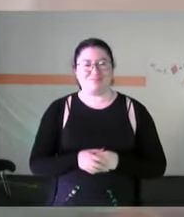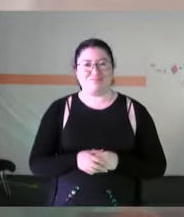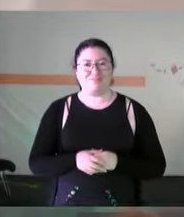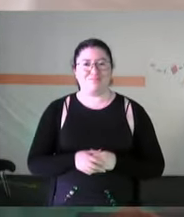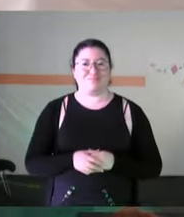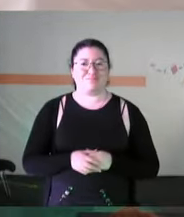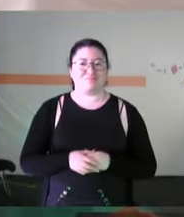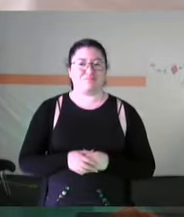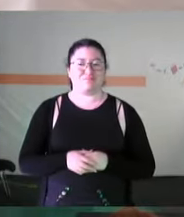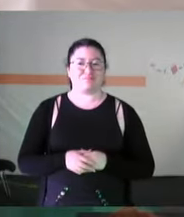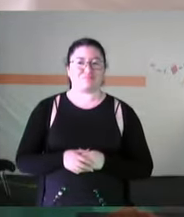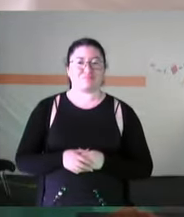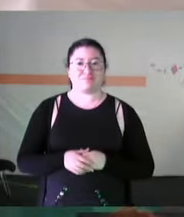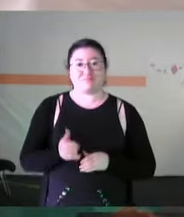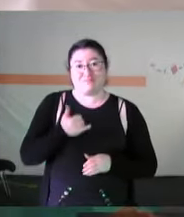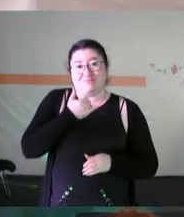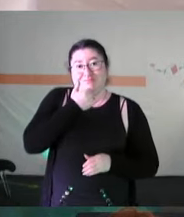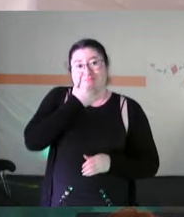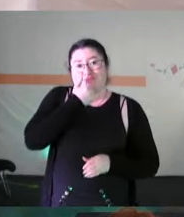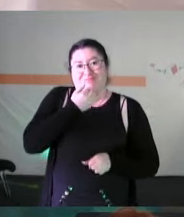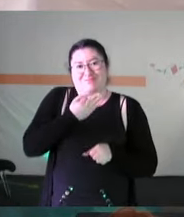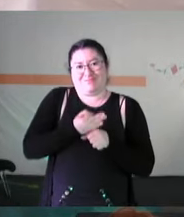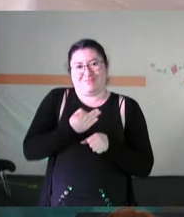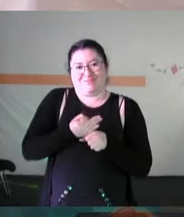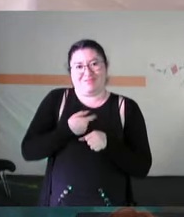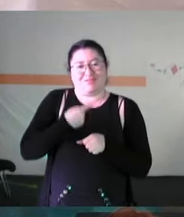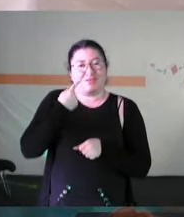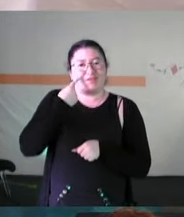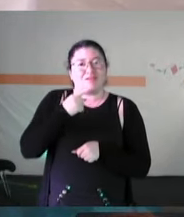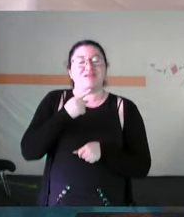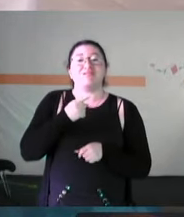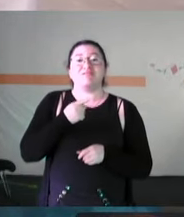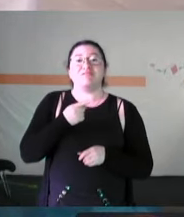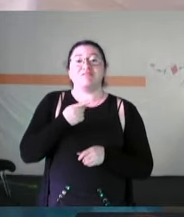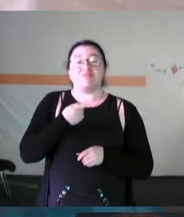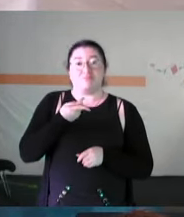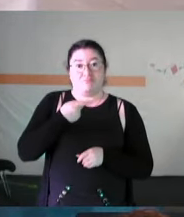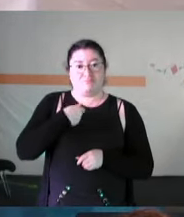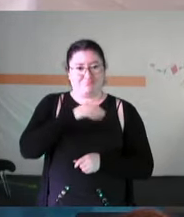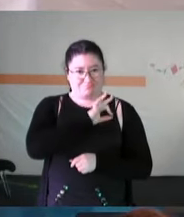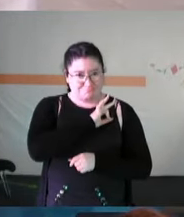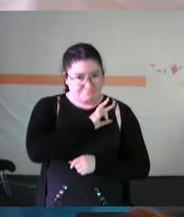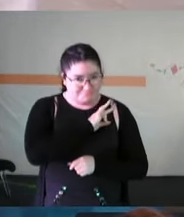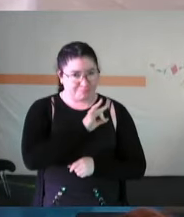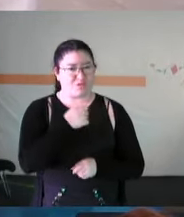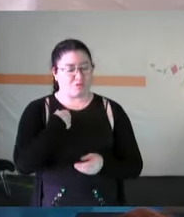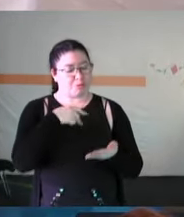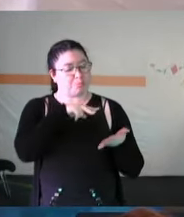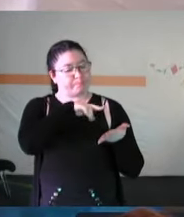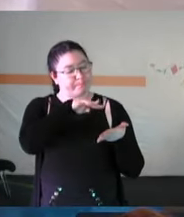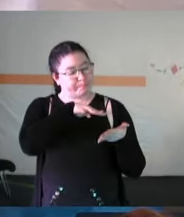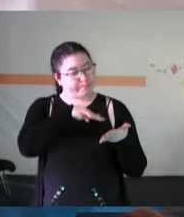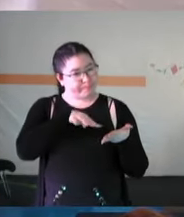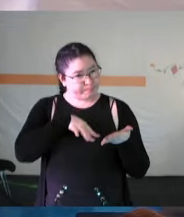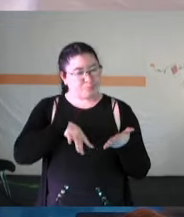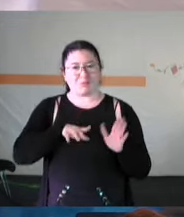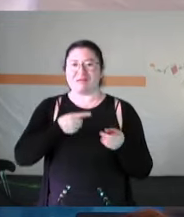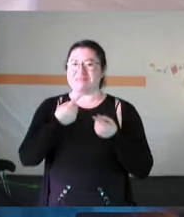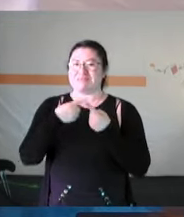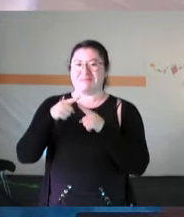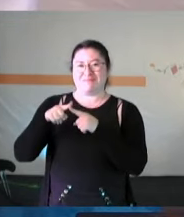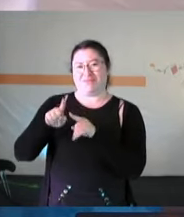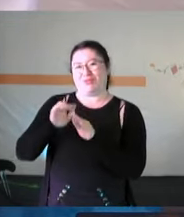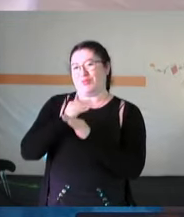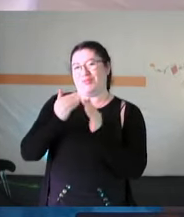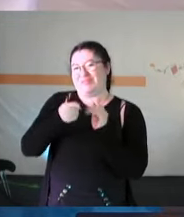¿no? Perdón, aquí igual toco llagas, pero yo puedo porque me lo leí. Le he leído libros de Octavio Paz que ustedes no han